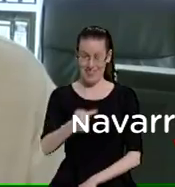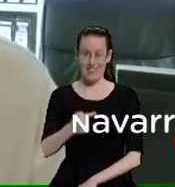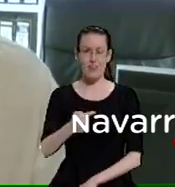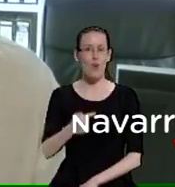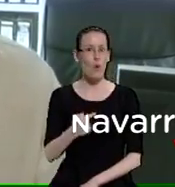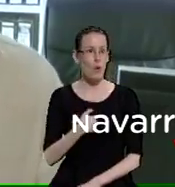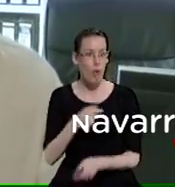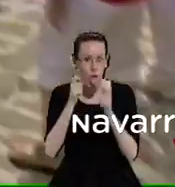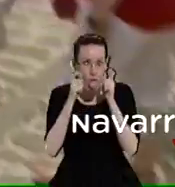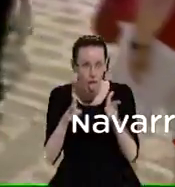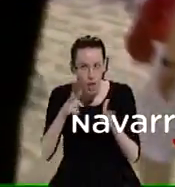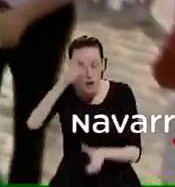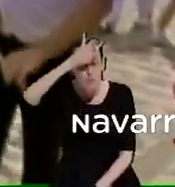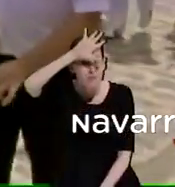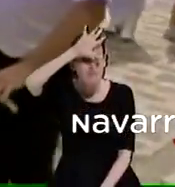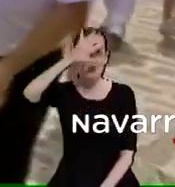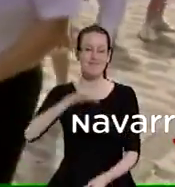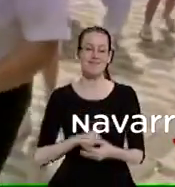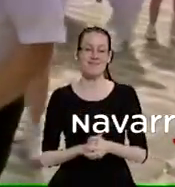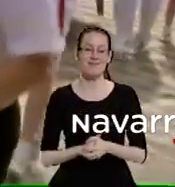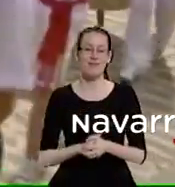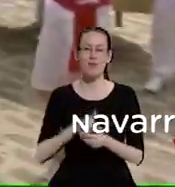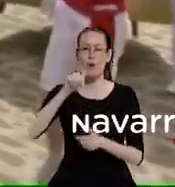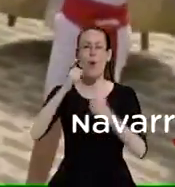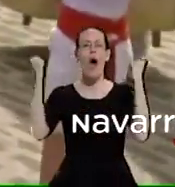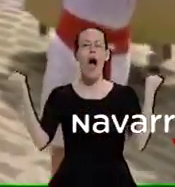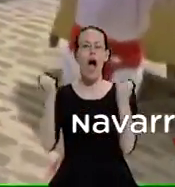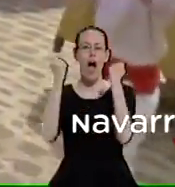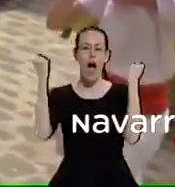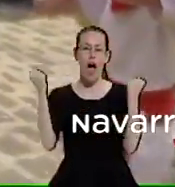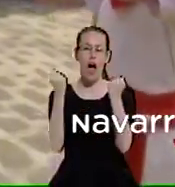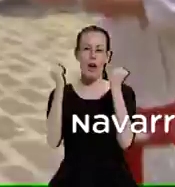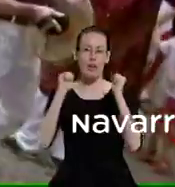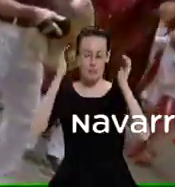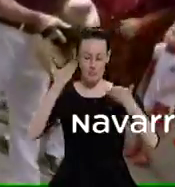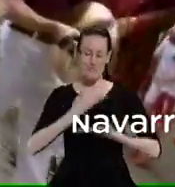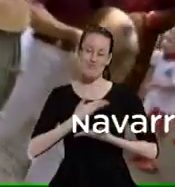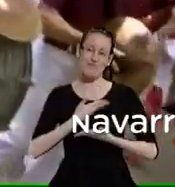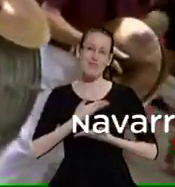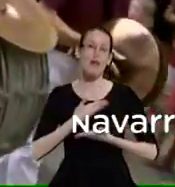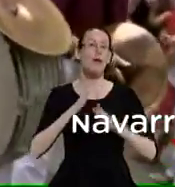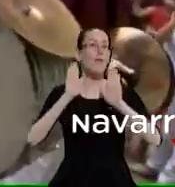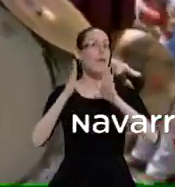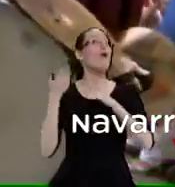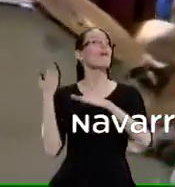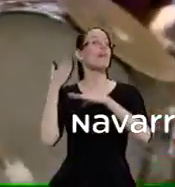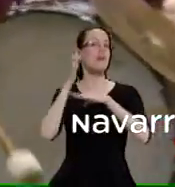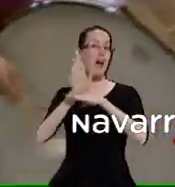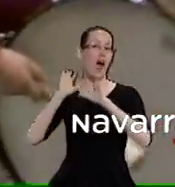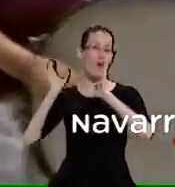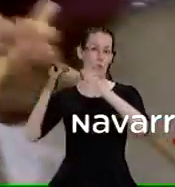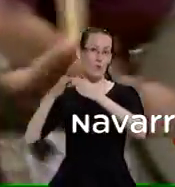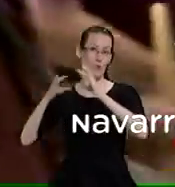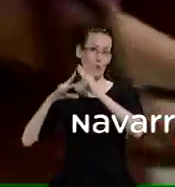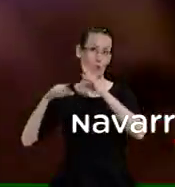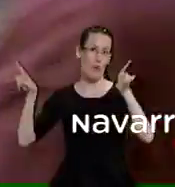la verdad que me quedé sorprendidísimo. Un acto que nos han concedido a nosotros dos, pero representamos a todos los músicos de Puente